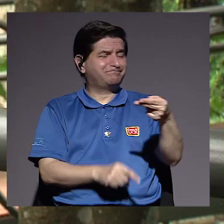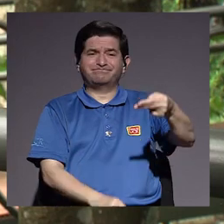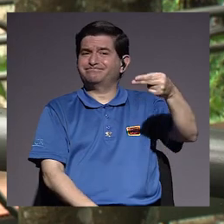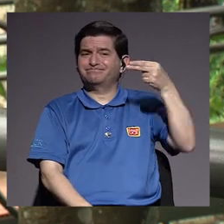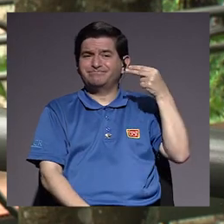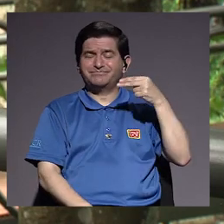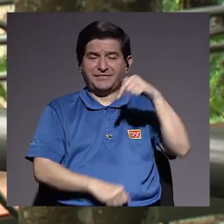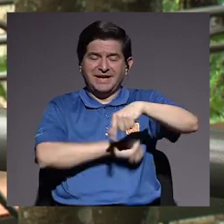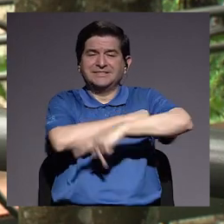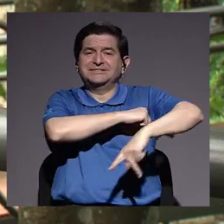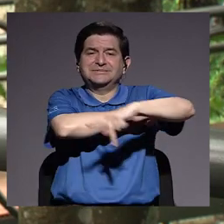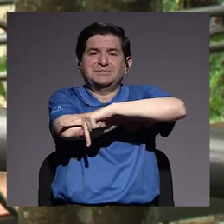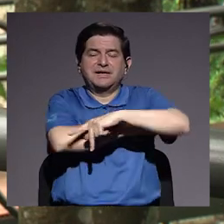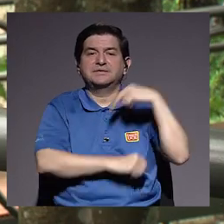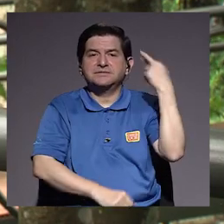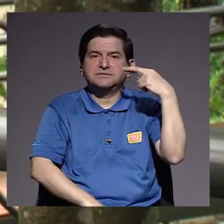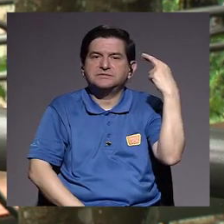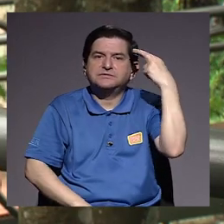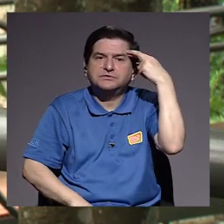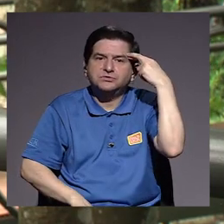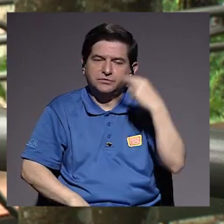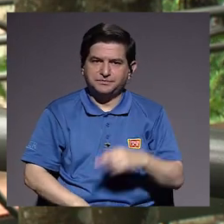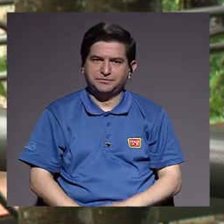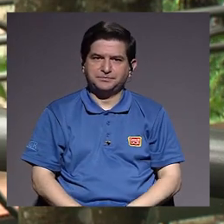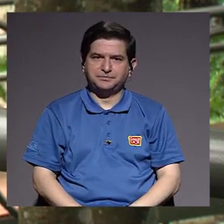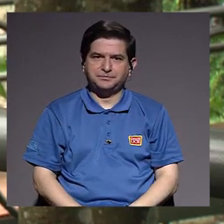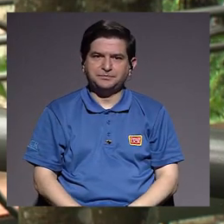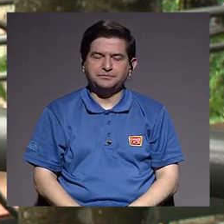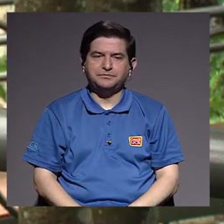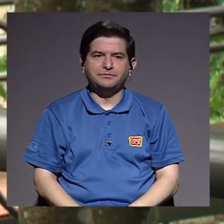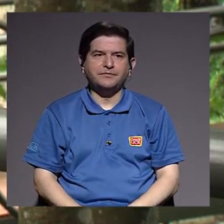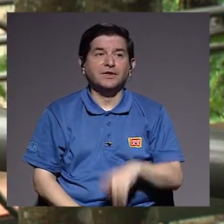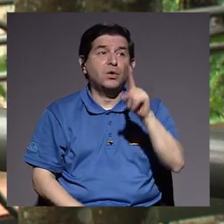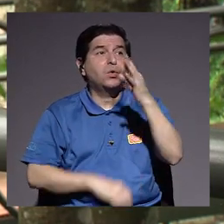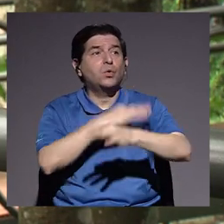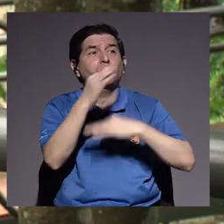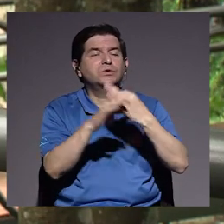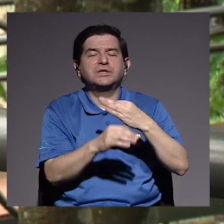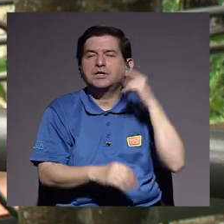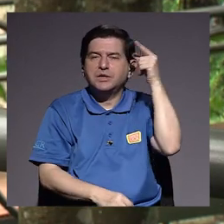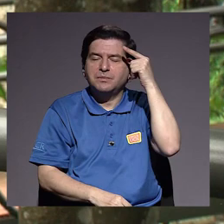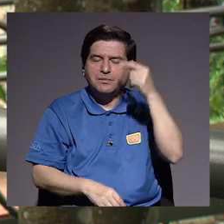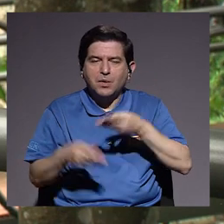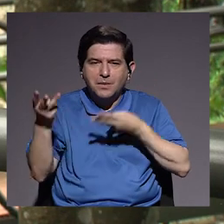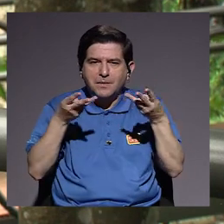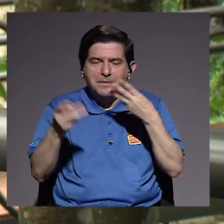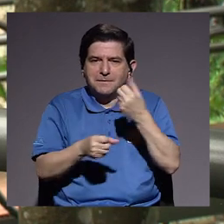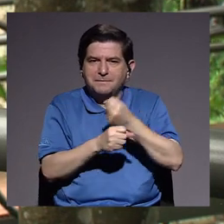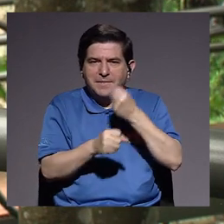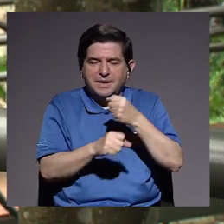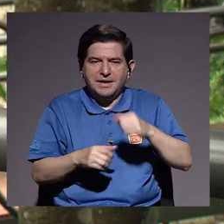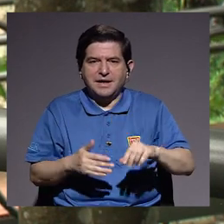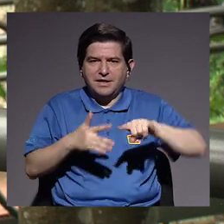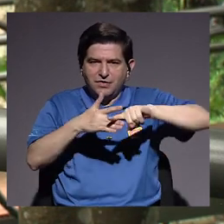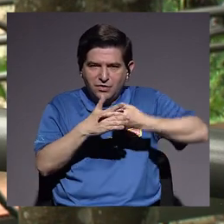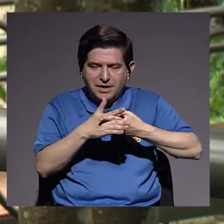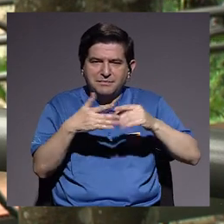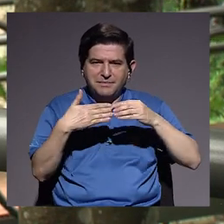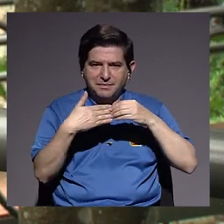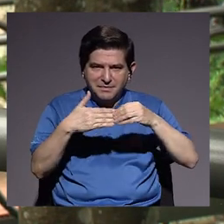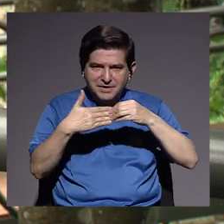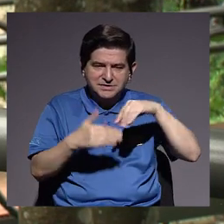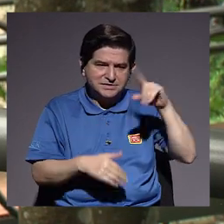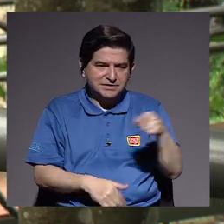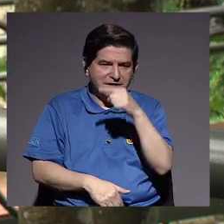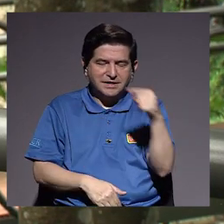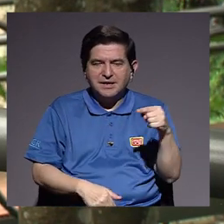desprotegidas históricamente en el país justamente por una suerte de lógica dentro del mercado laboral que ha empezado a flexibilizar